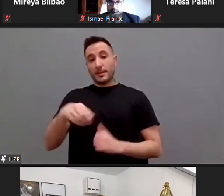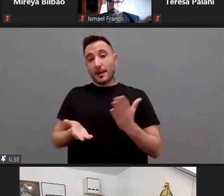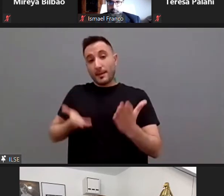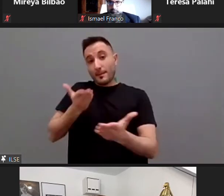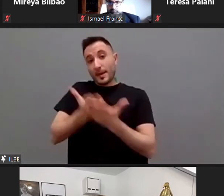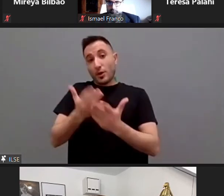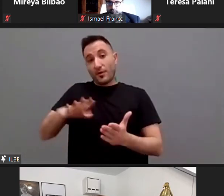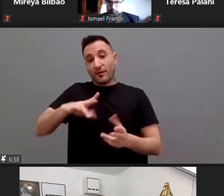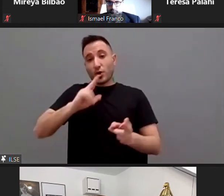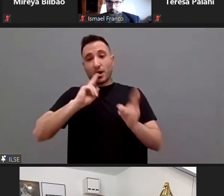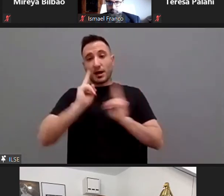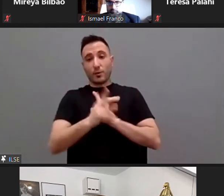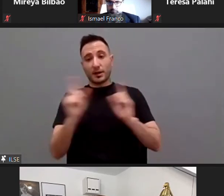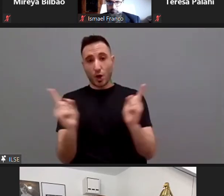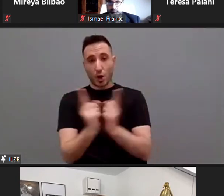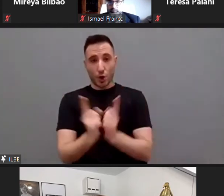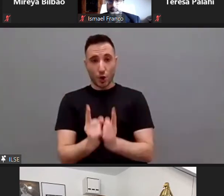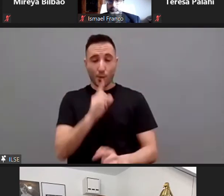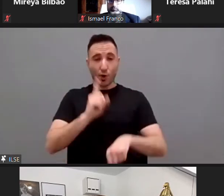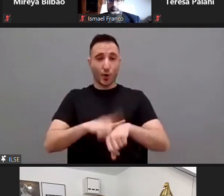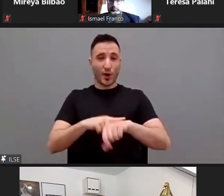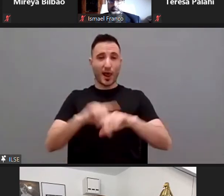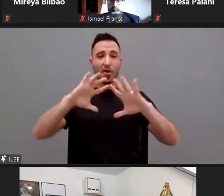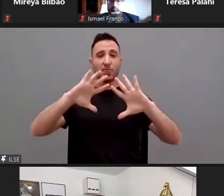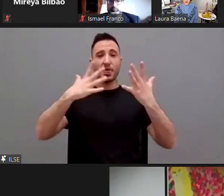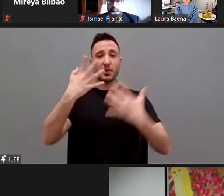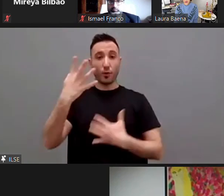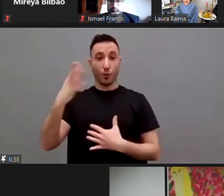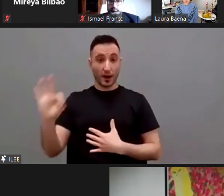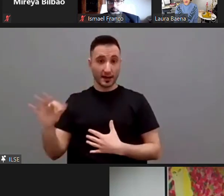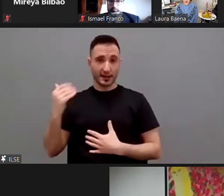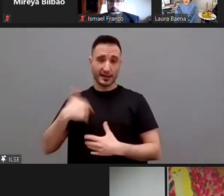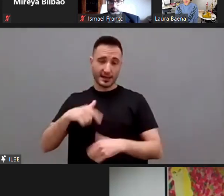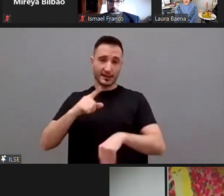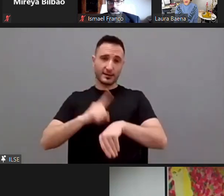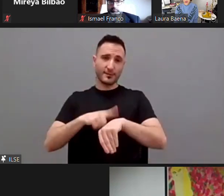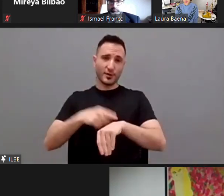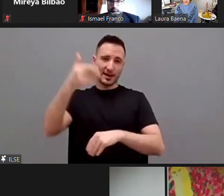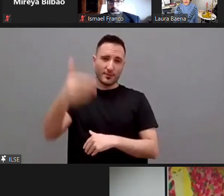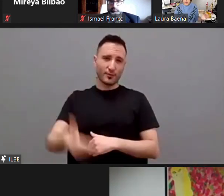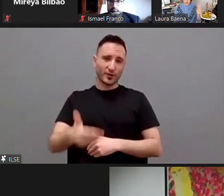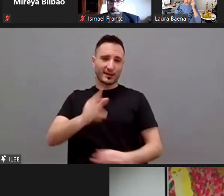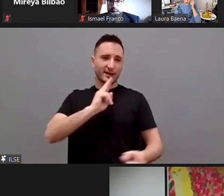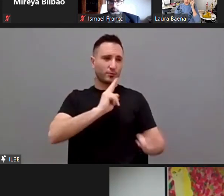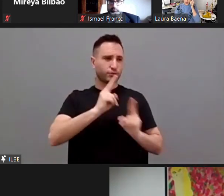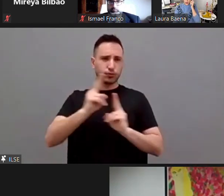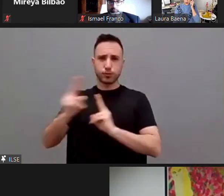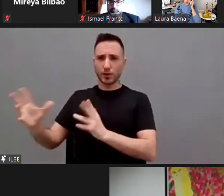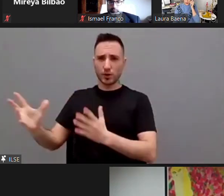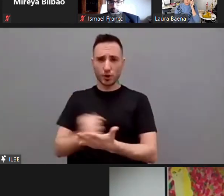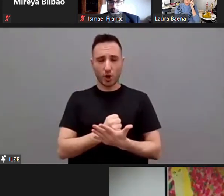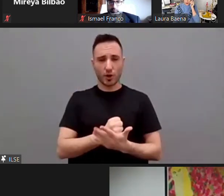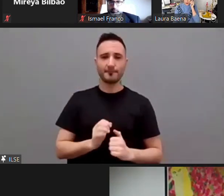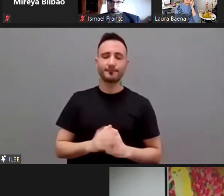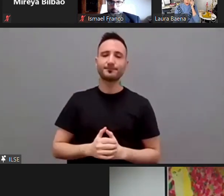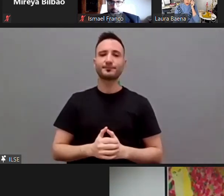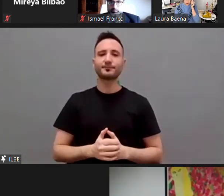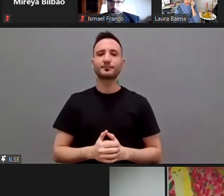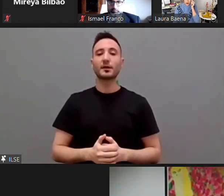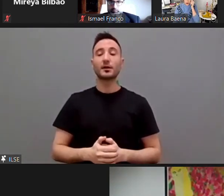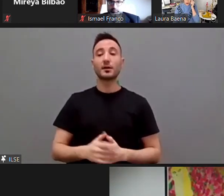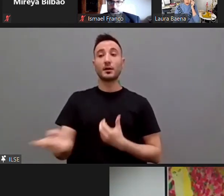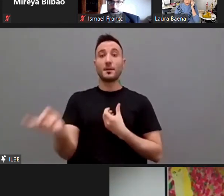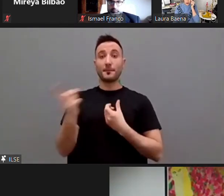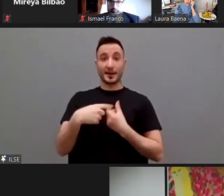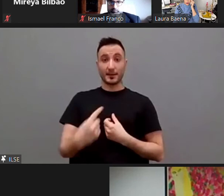bueno, son las 10:40 y es importante que podamos contestarlas a todas. Uno de nuestros seguidores,